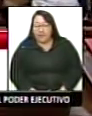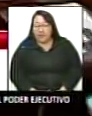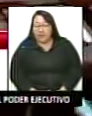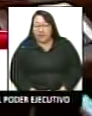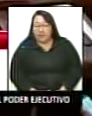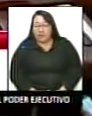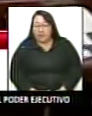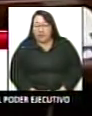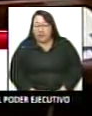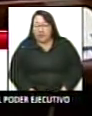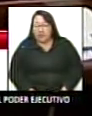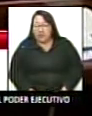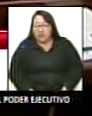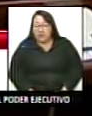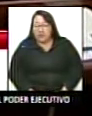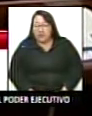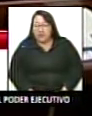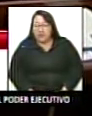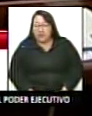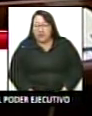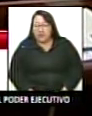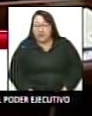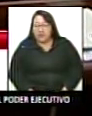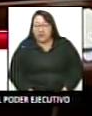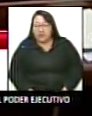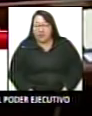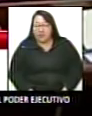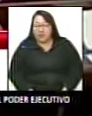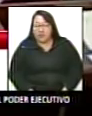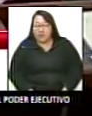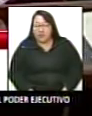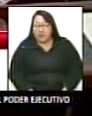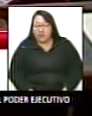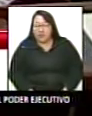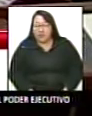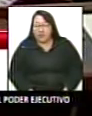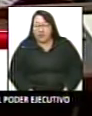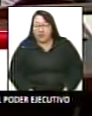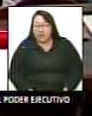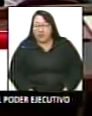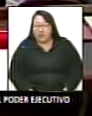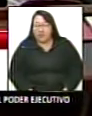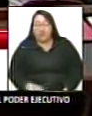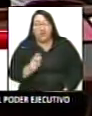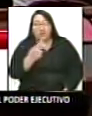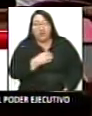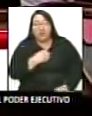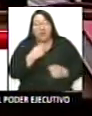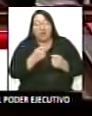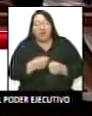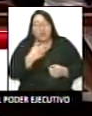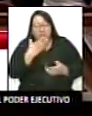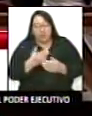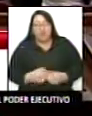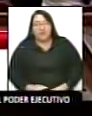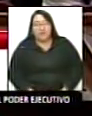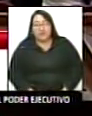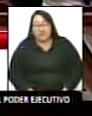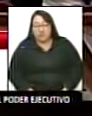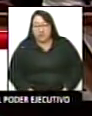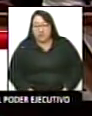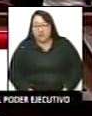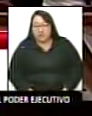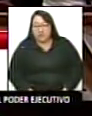terminando, por lo que veo. El señor viceministro, por favor, de Agricultura. Muchas gracias, señor